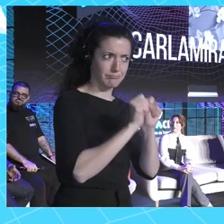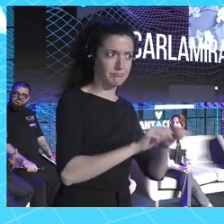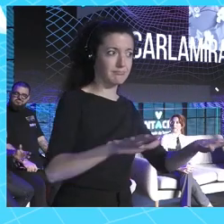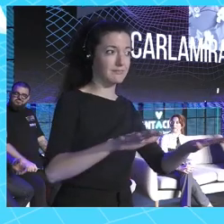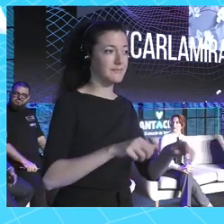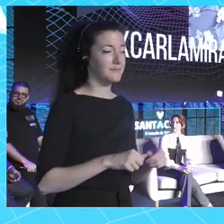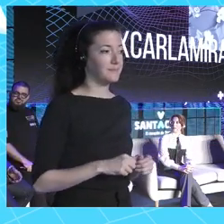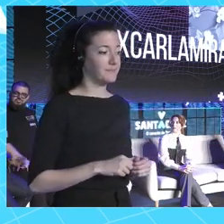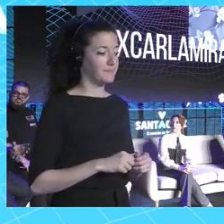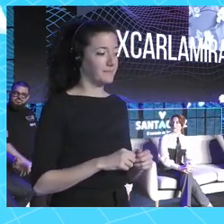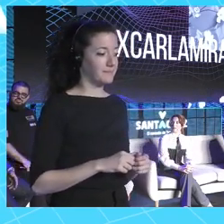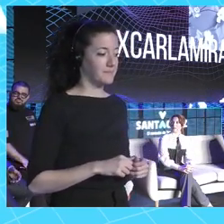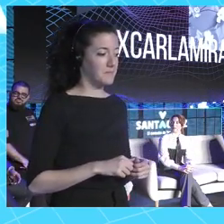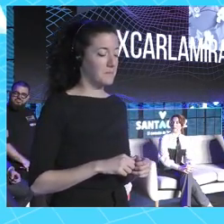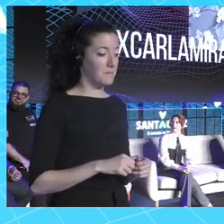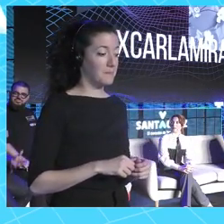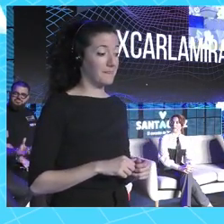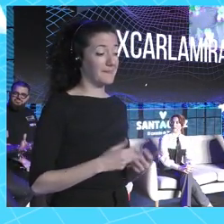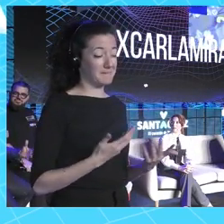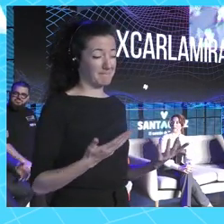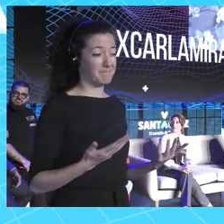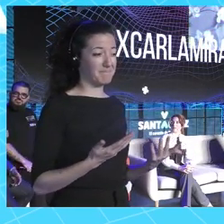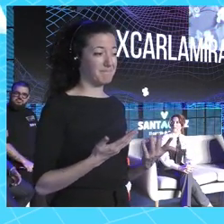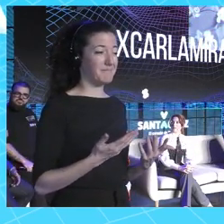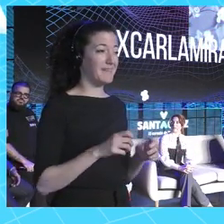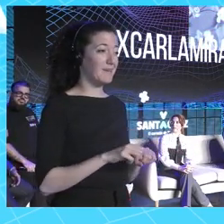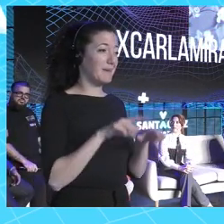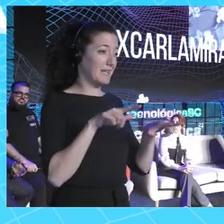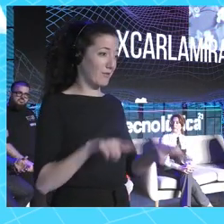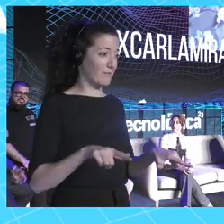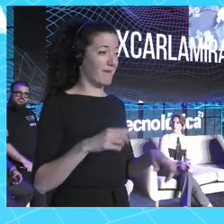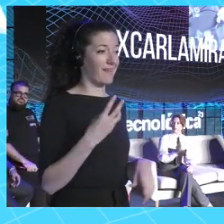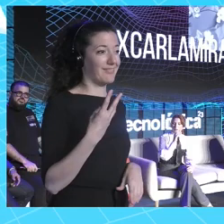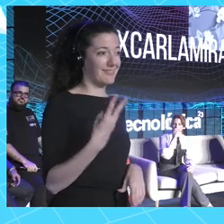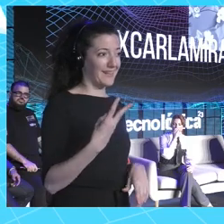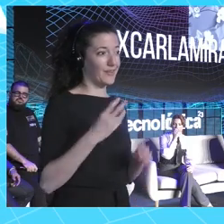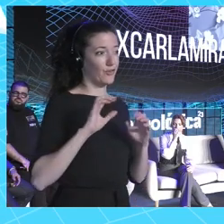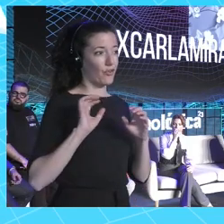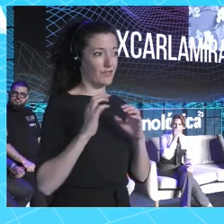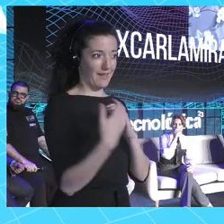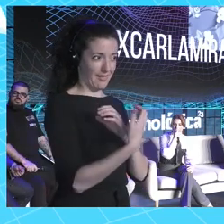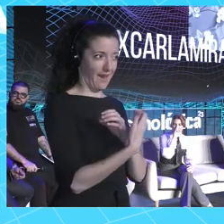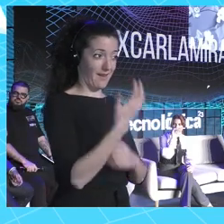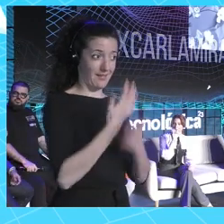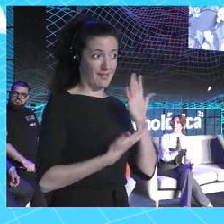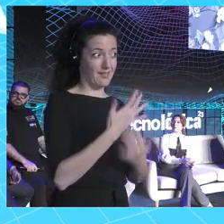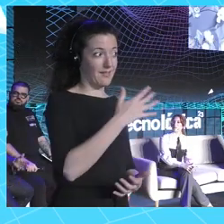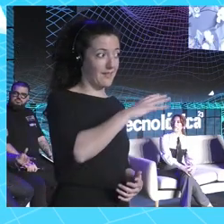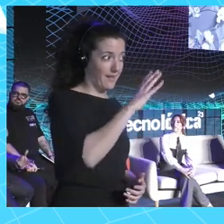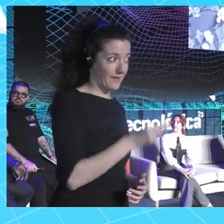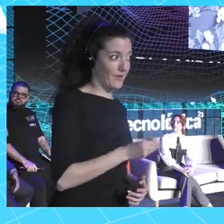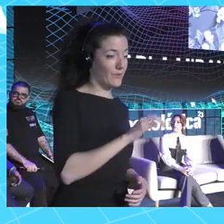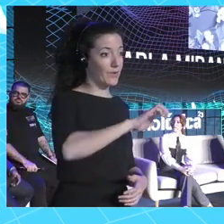nexo no pero aquello de la plataforma tricontinental es hacer un poquito africanos europeos y